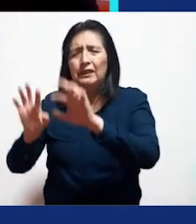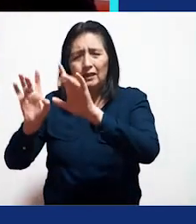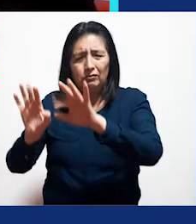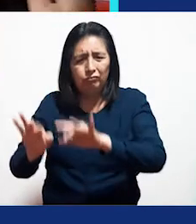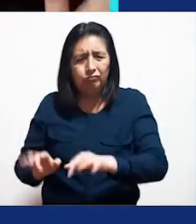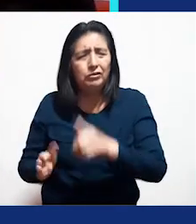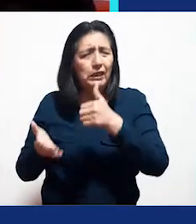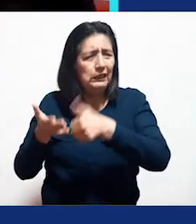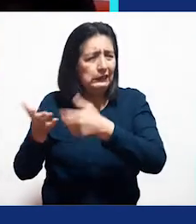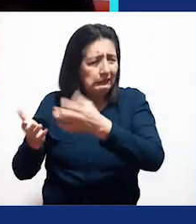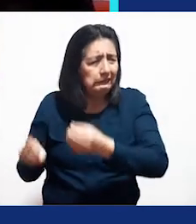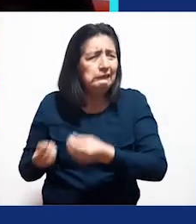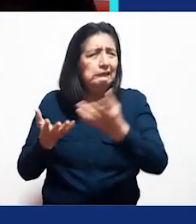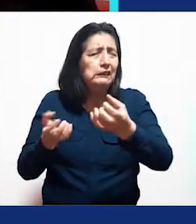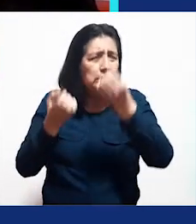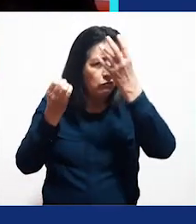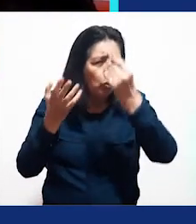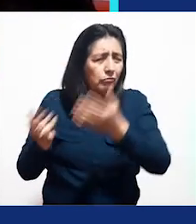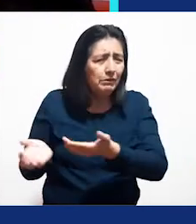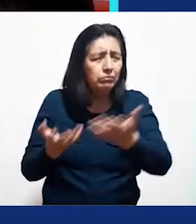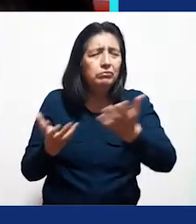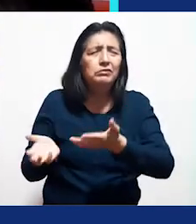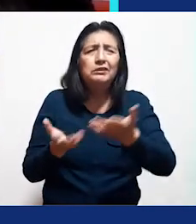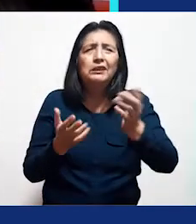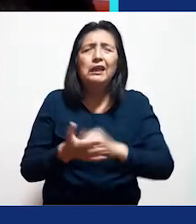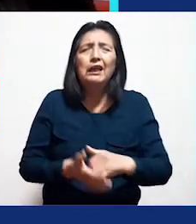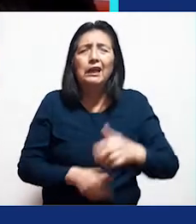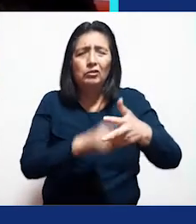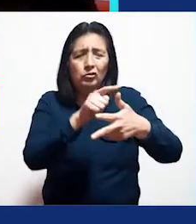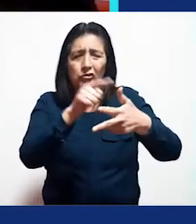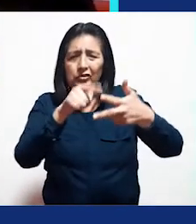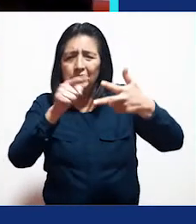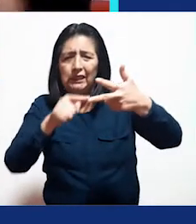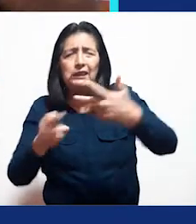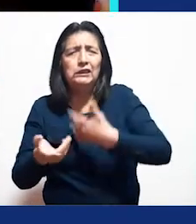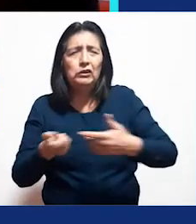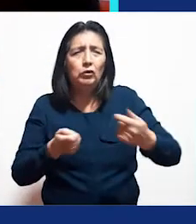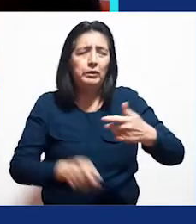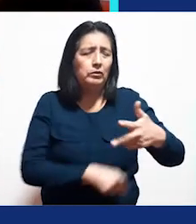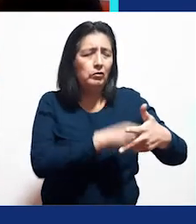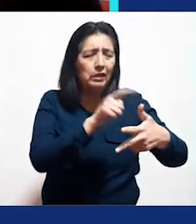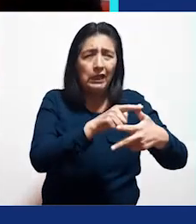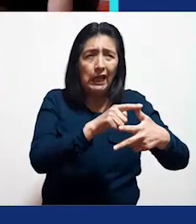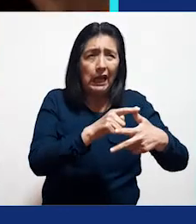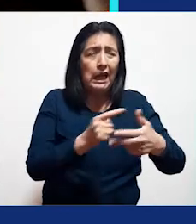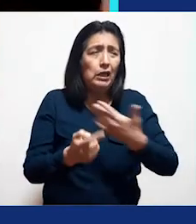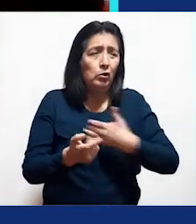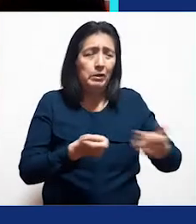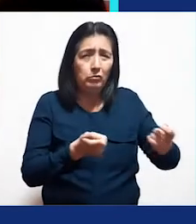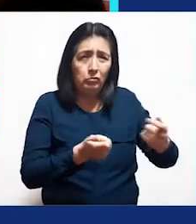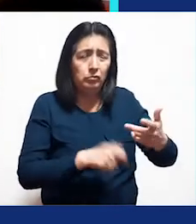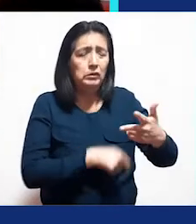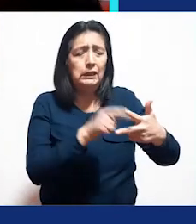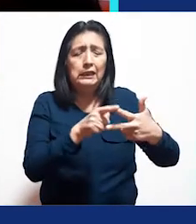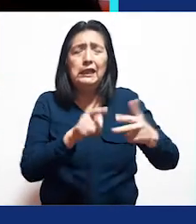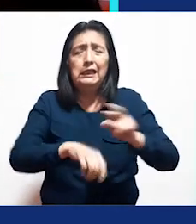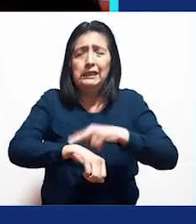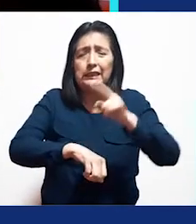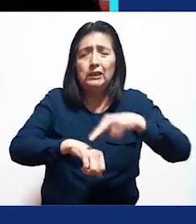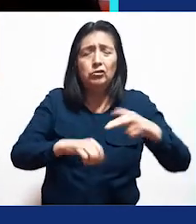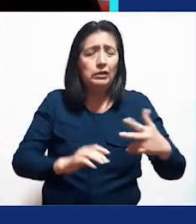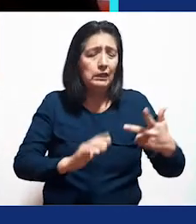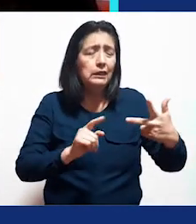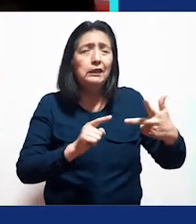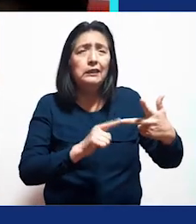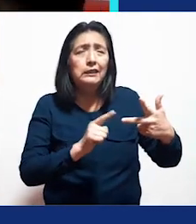oficios e informes remitidos a los 3 niveles de gobierno, ¿no?, tanto al gobierno nacional, gobiernos regionales y